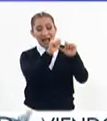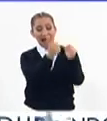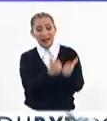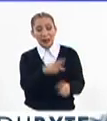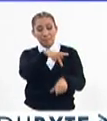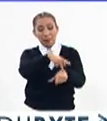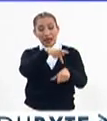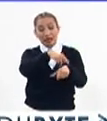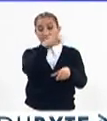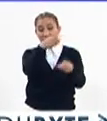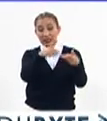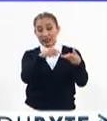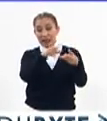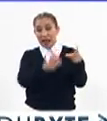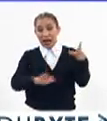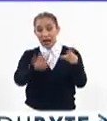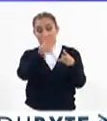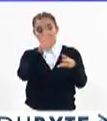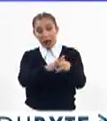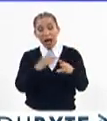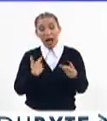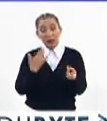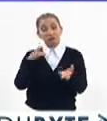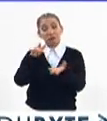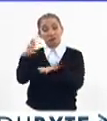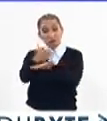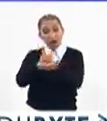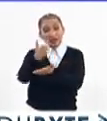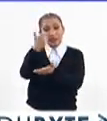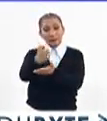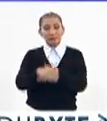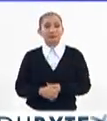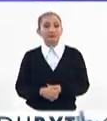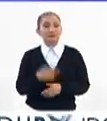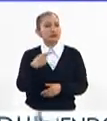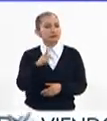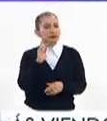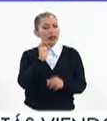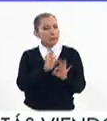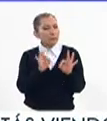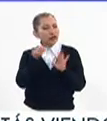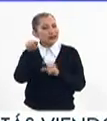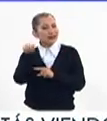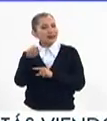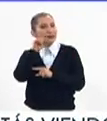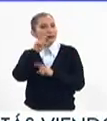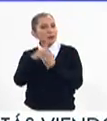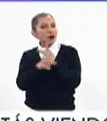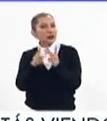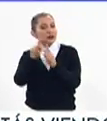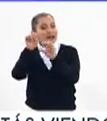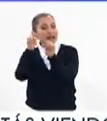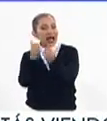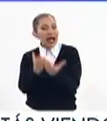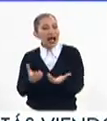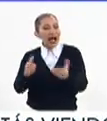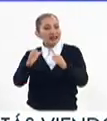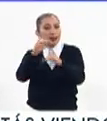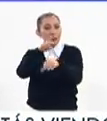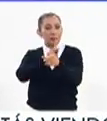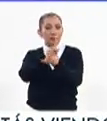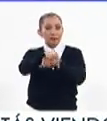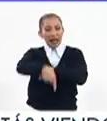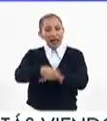tallados en piedra es el tercer sector de los que más aportes económicos dejan. Pero no menos importantes son los productos artesanales hechos con